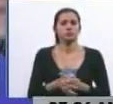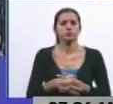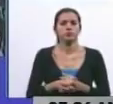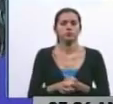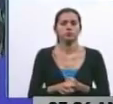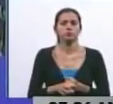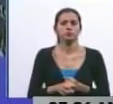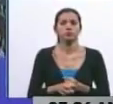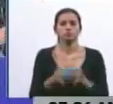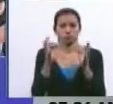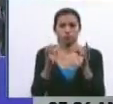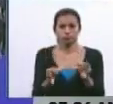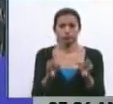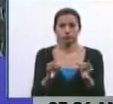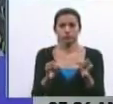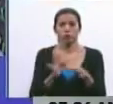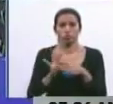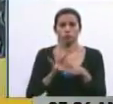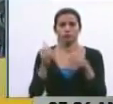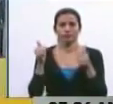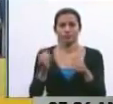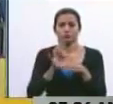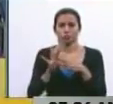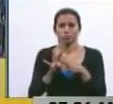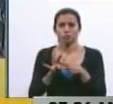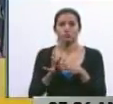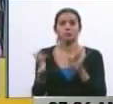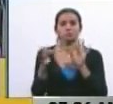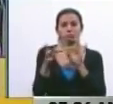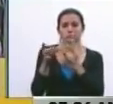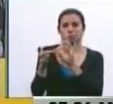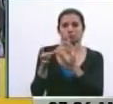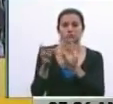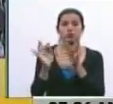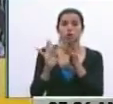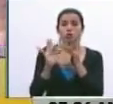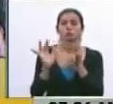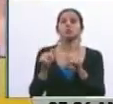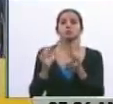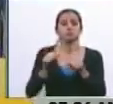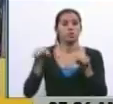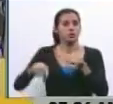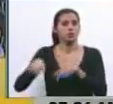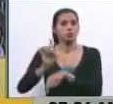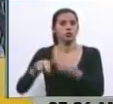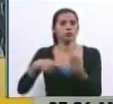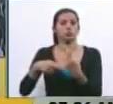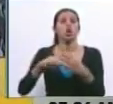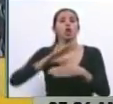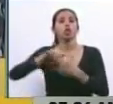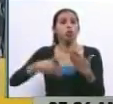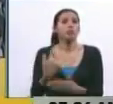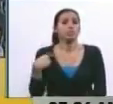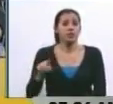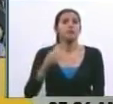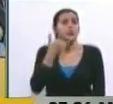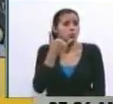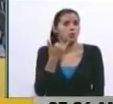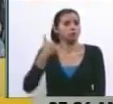Esa garantía de funcionamiento, de conexión, se ha obtenido en Revolución. Todo el mundo tiene un celular, o